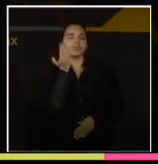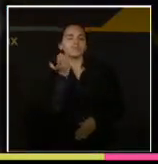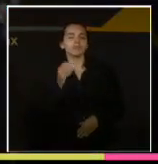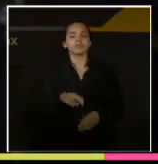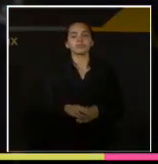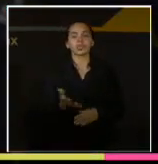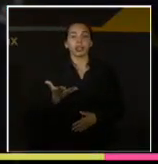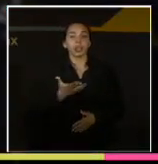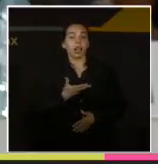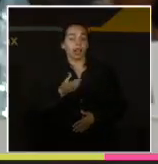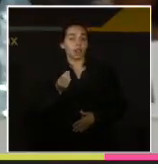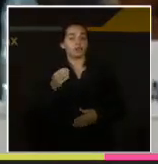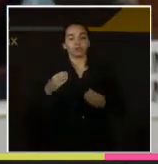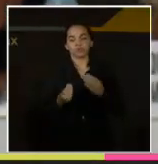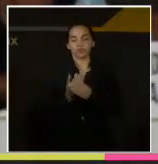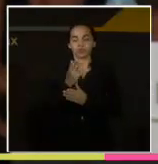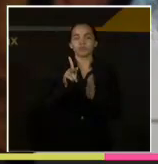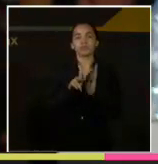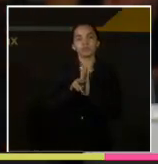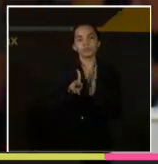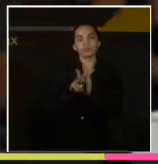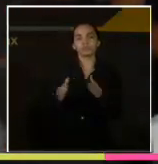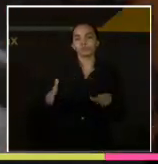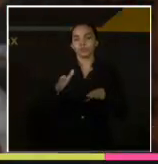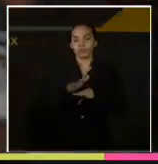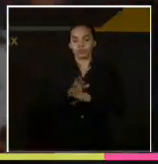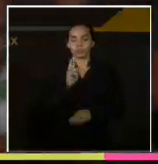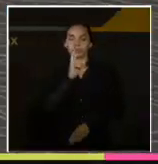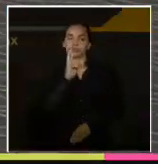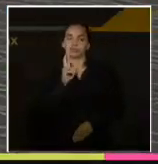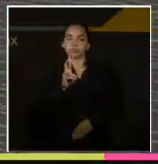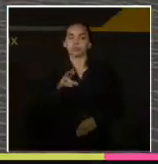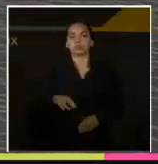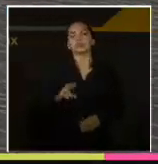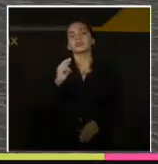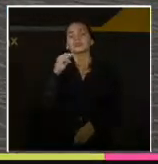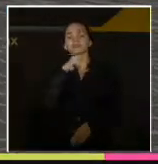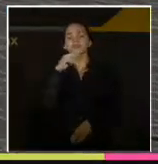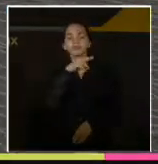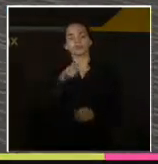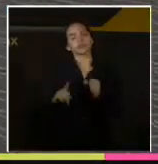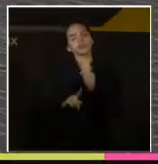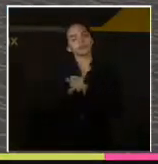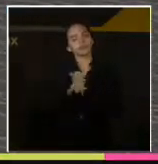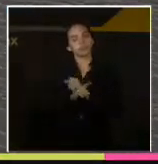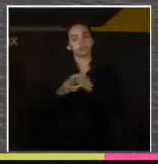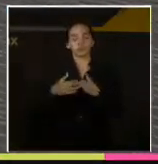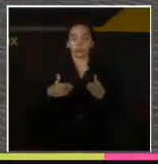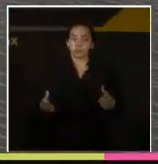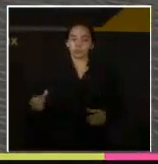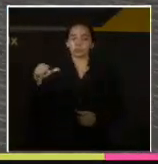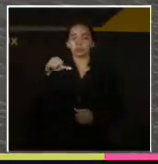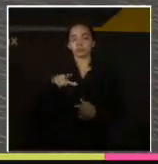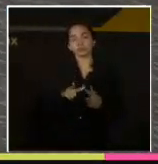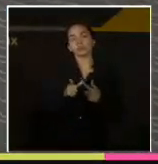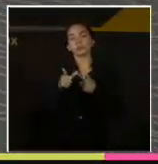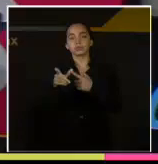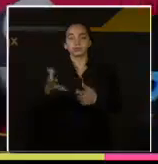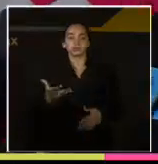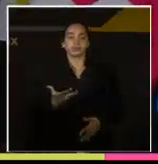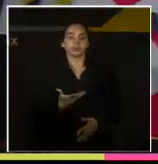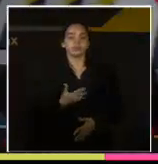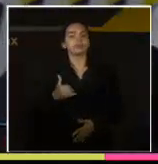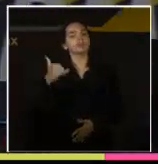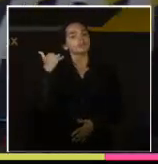tener propuestas integrales, soluciones integrales a los problemas que hasta hoy seguimos teniendo